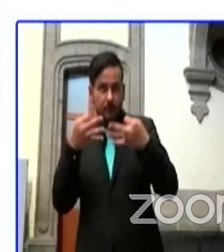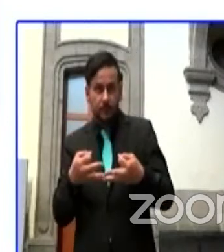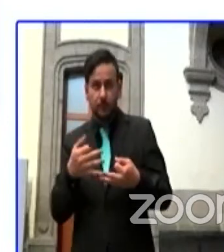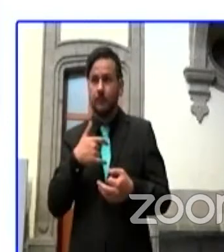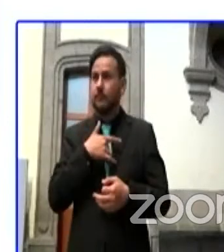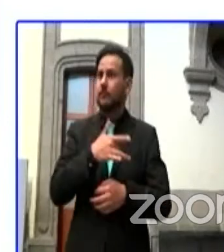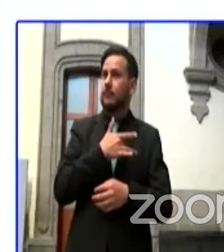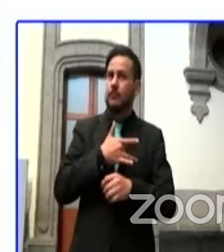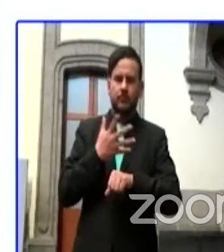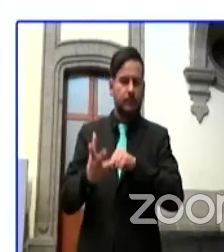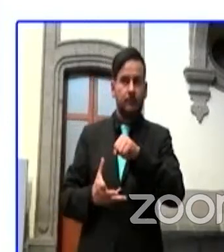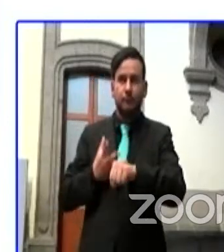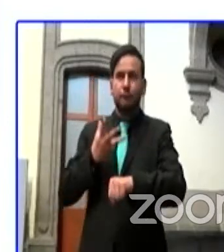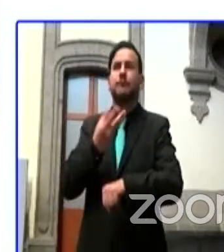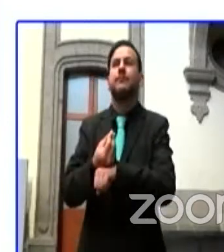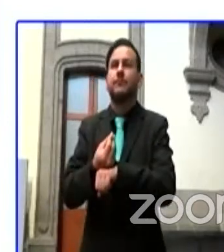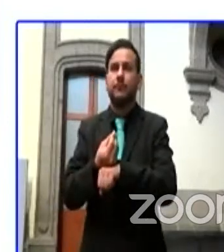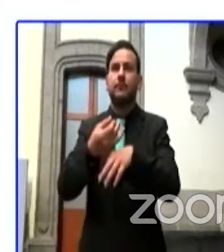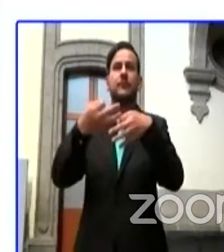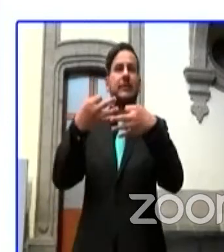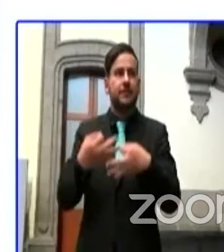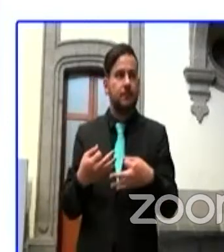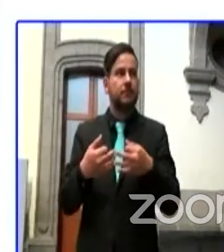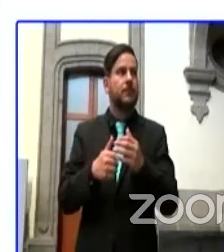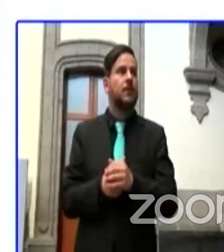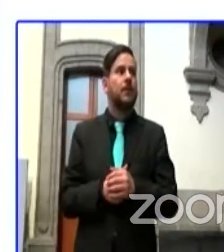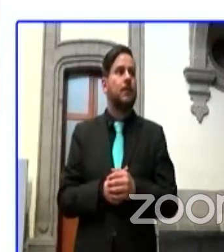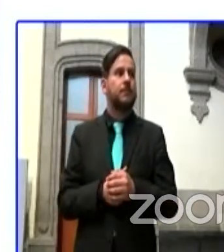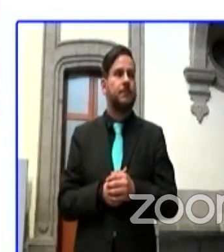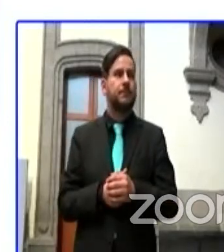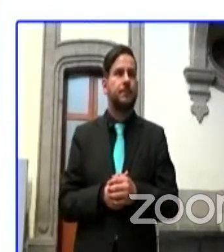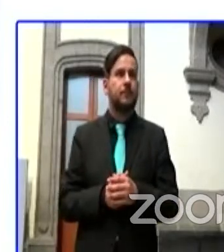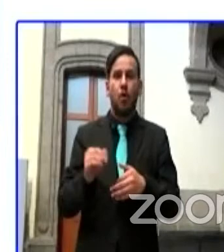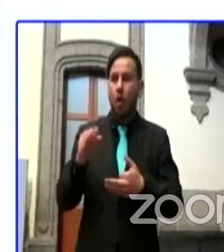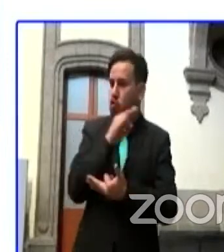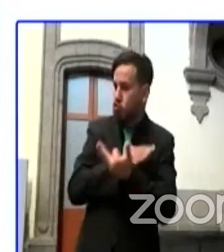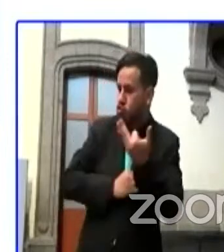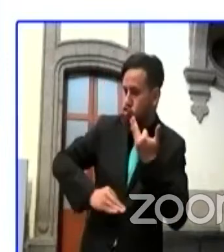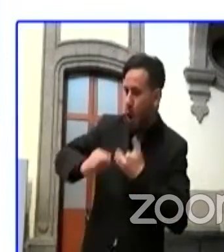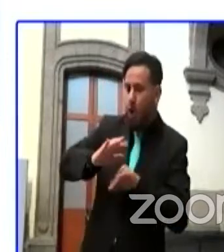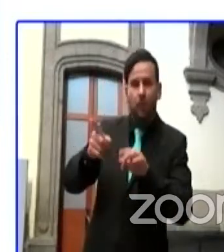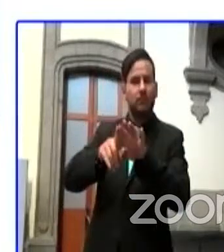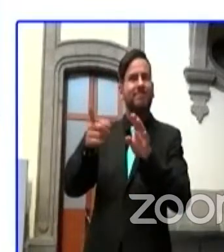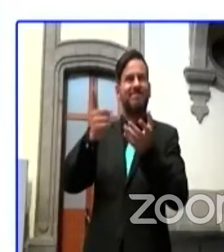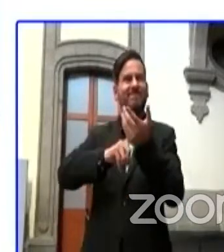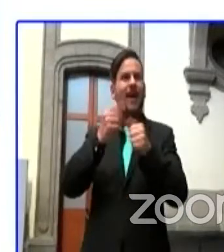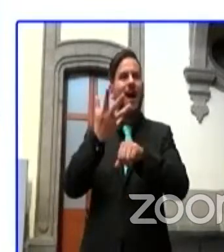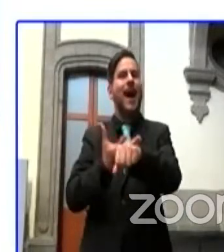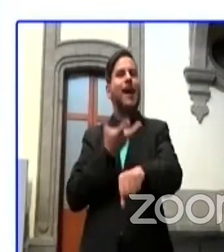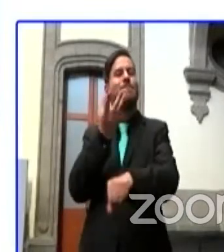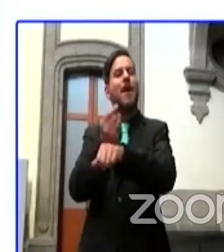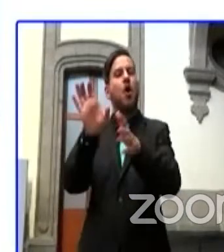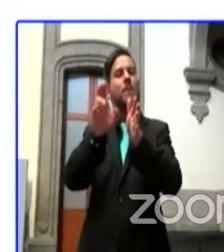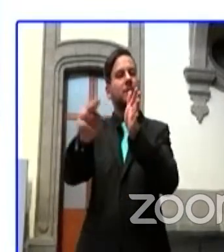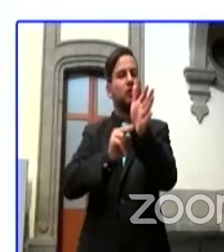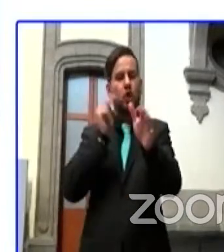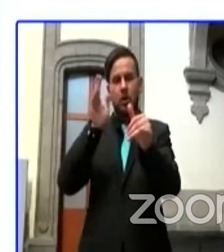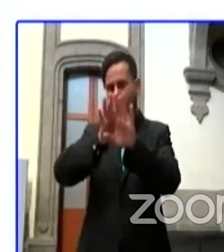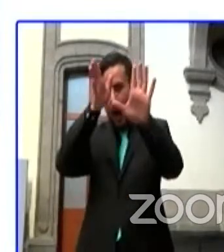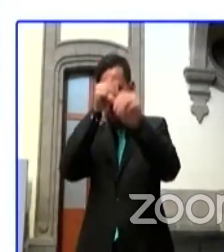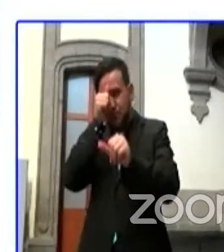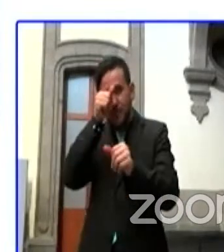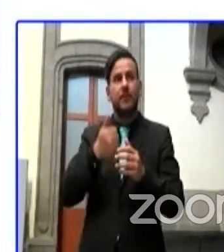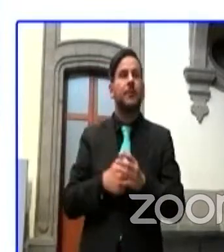del cumplimiento y aplicación y de sacar del papel todo lo que dice la convención y todas las observaciones que ya nos decía la